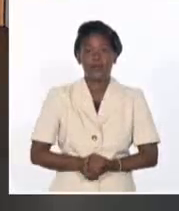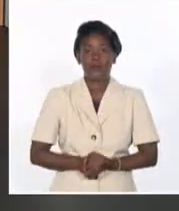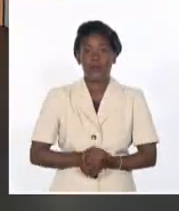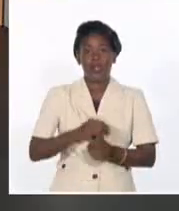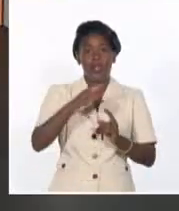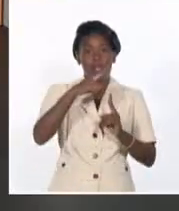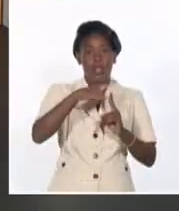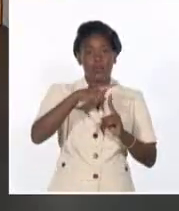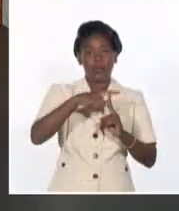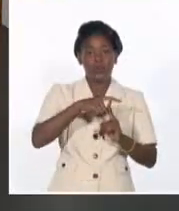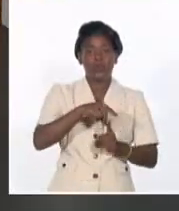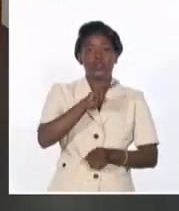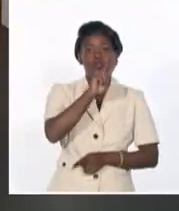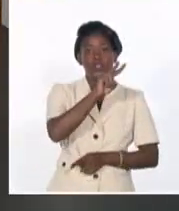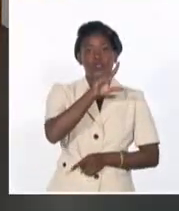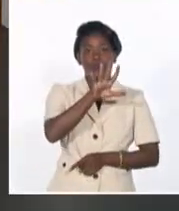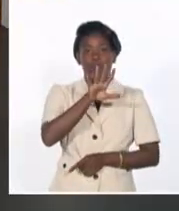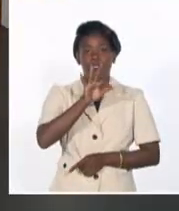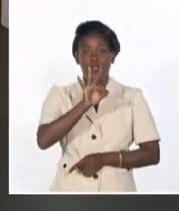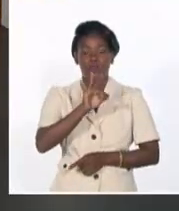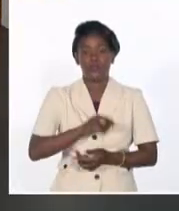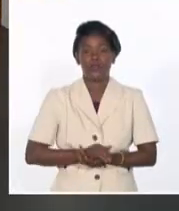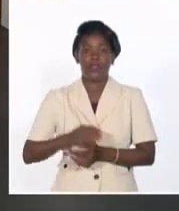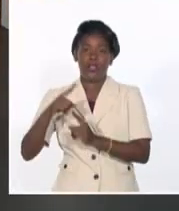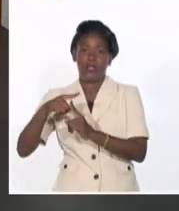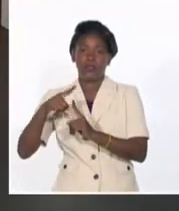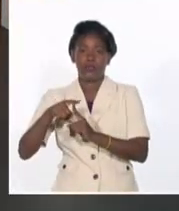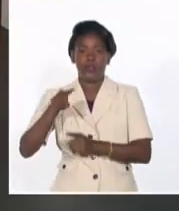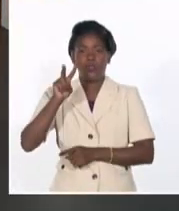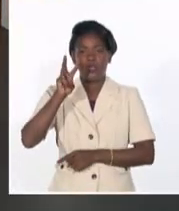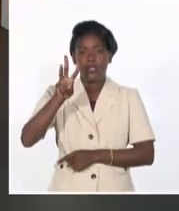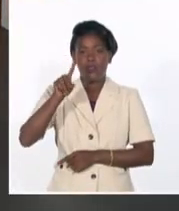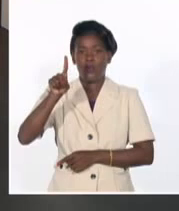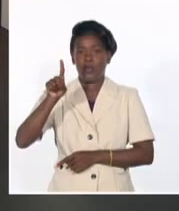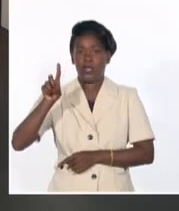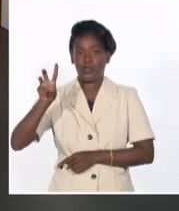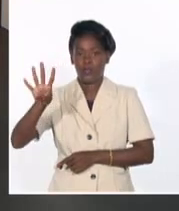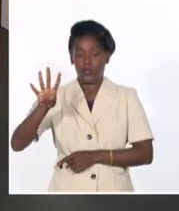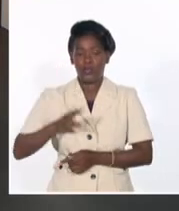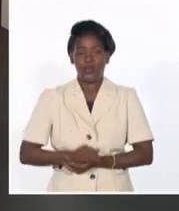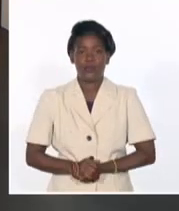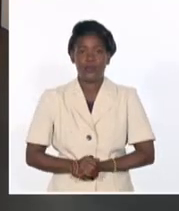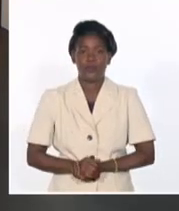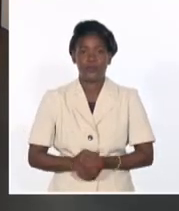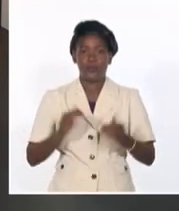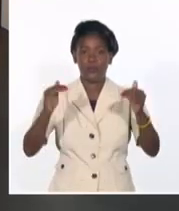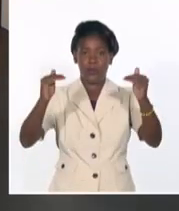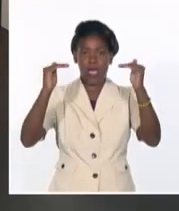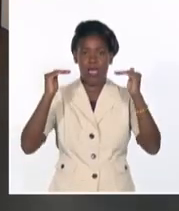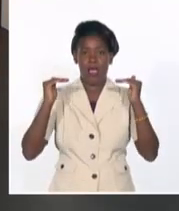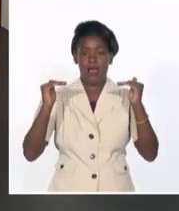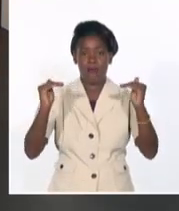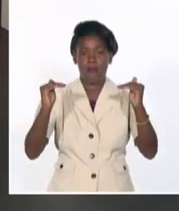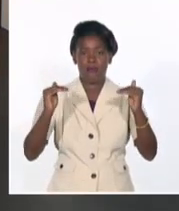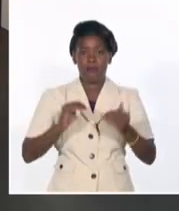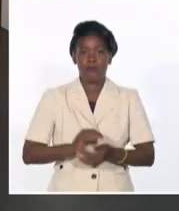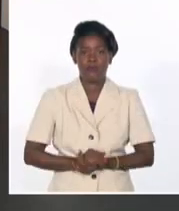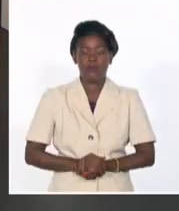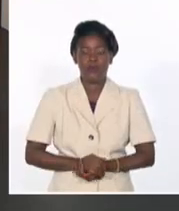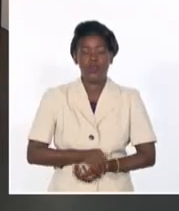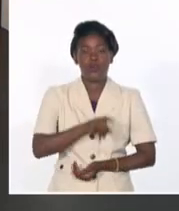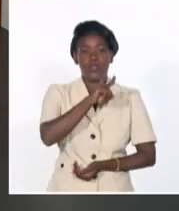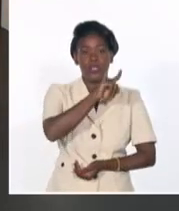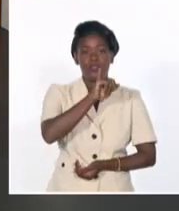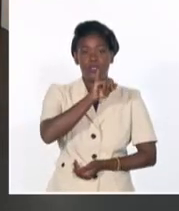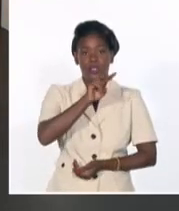Tunas 314. Esto es en cuanto a los cuartos de final. En cuanto al averaje defensivo, 962 Industriales,